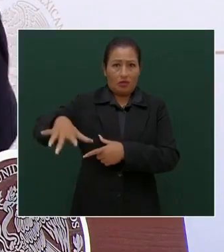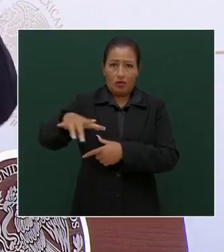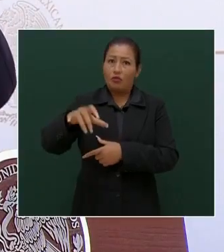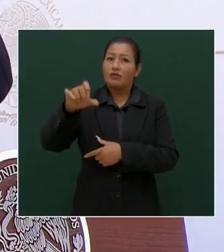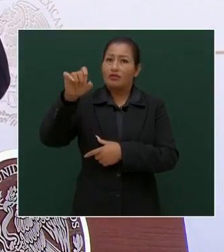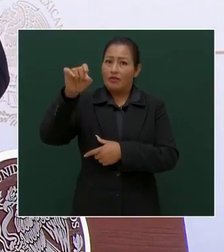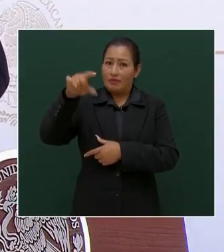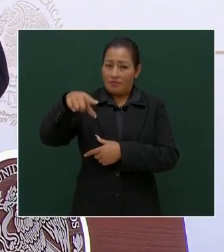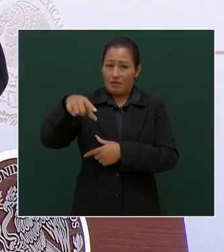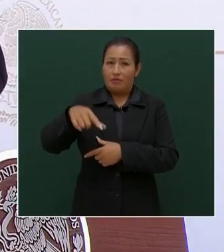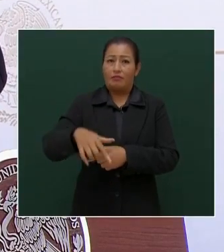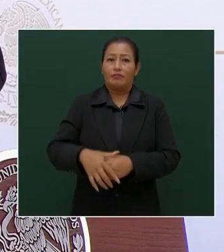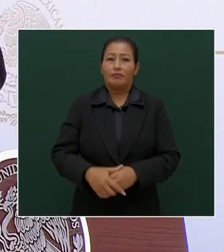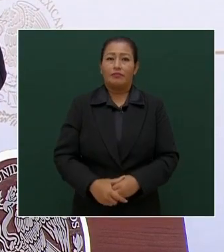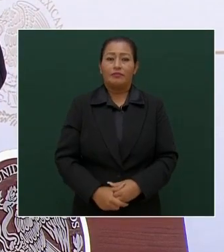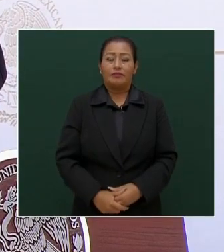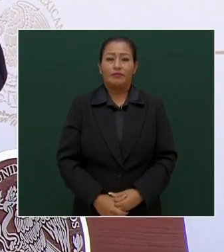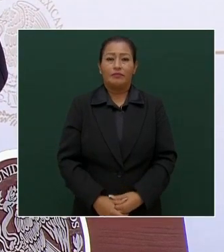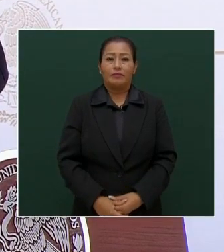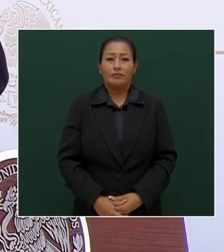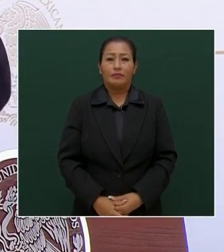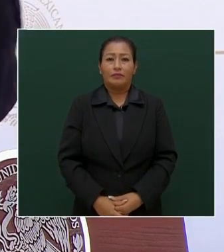que está